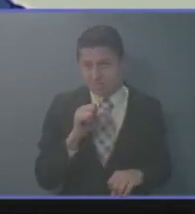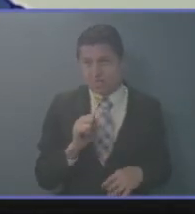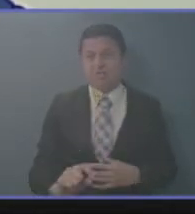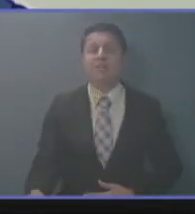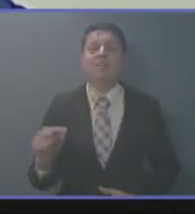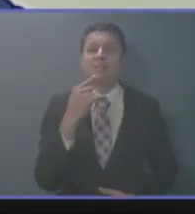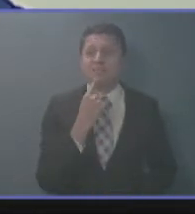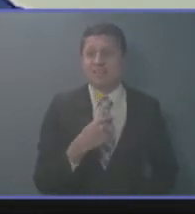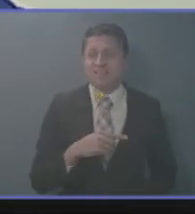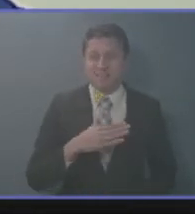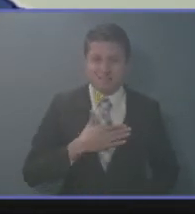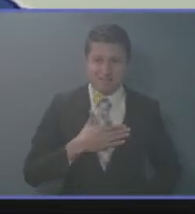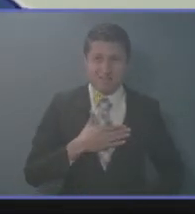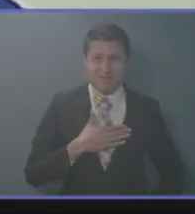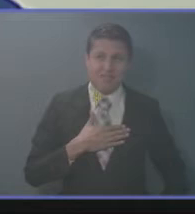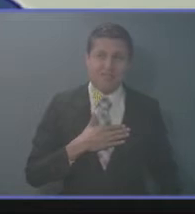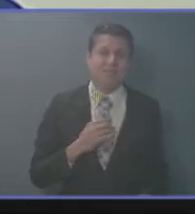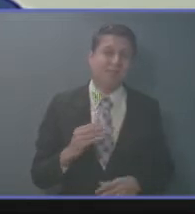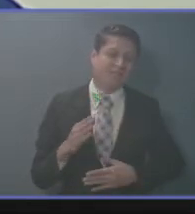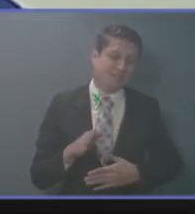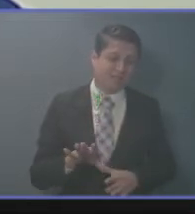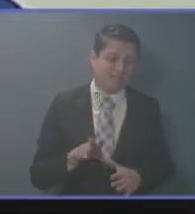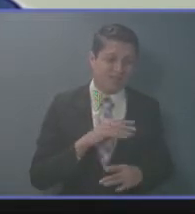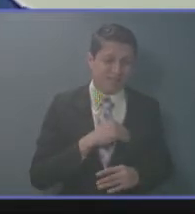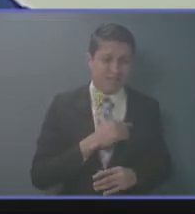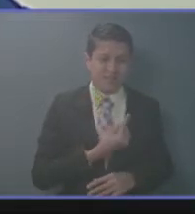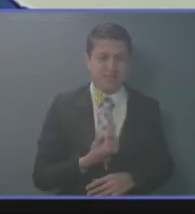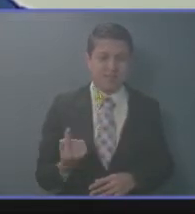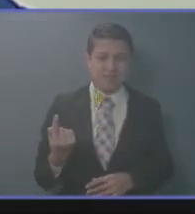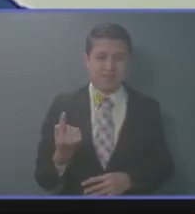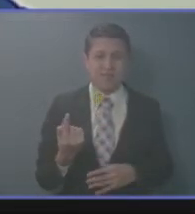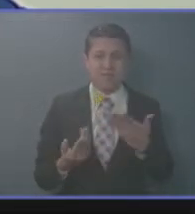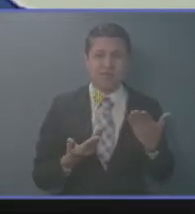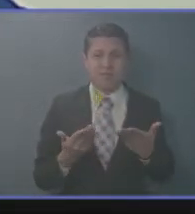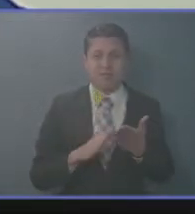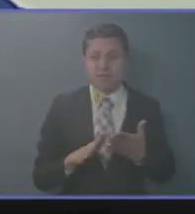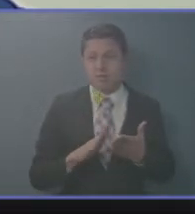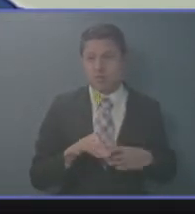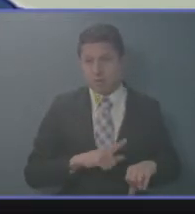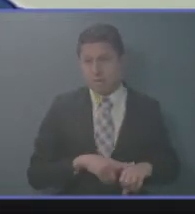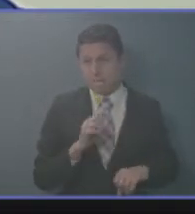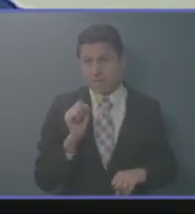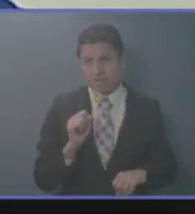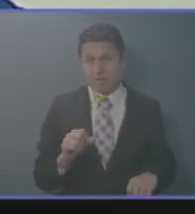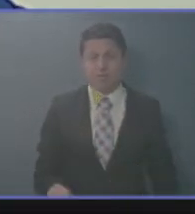como propósito adoptar medidas urgentes y de carácter temporal